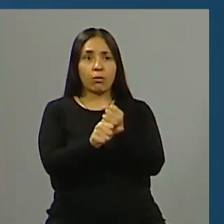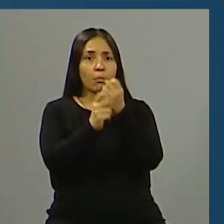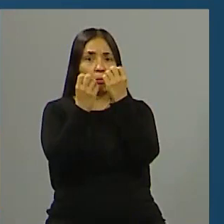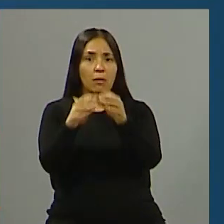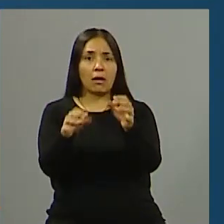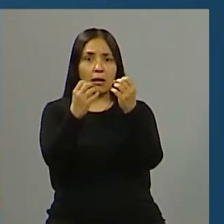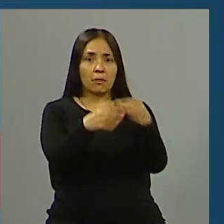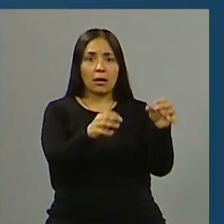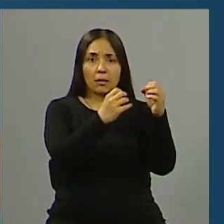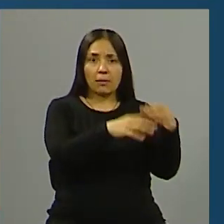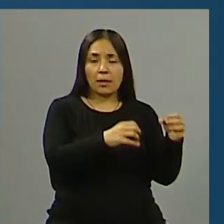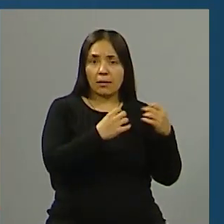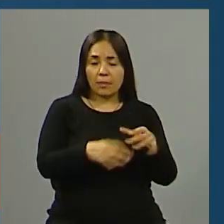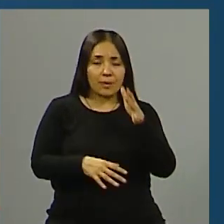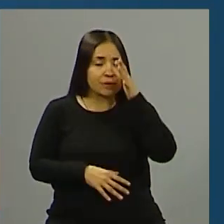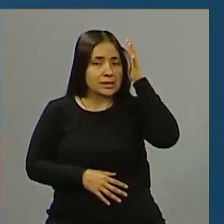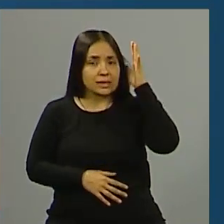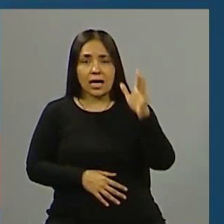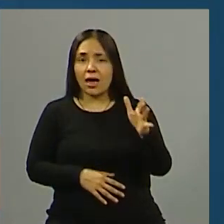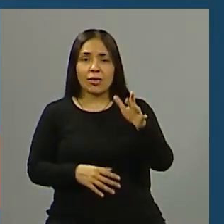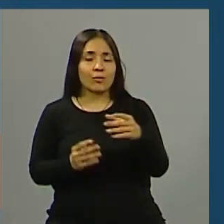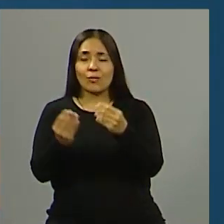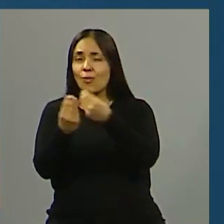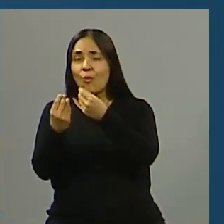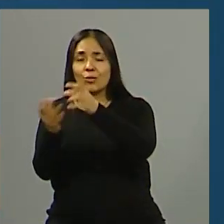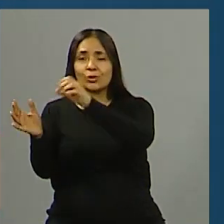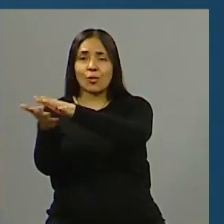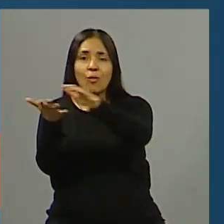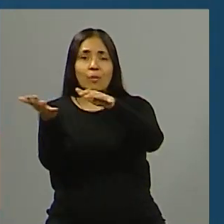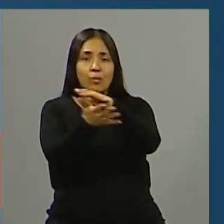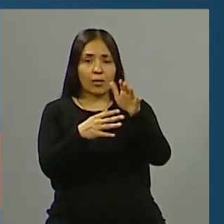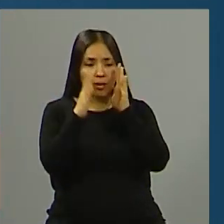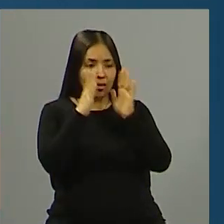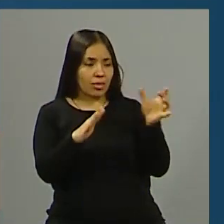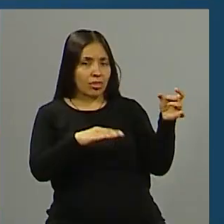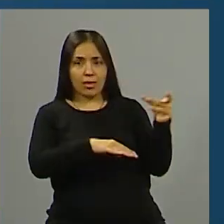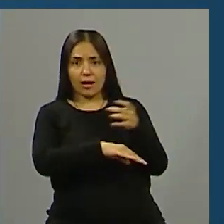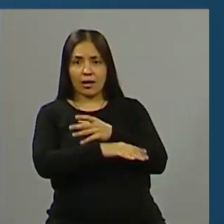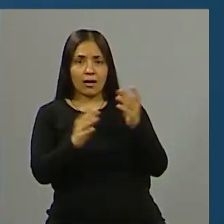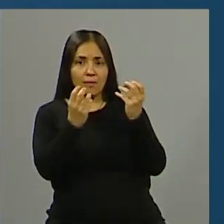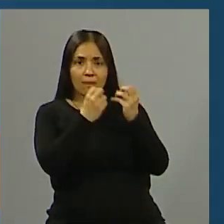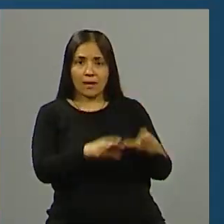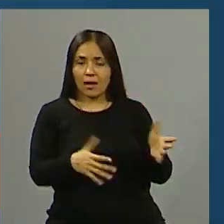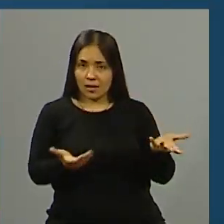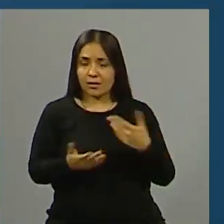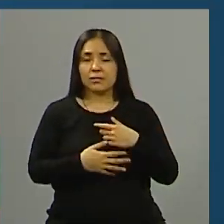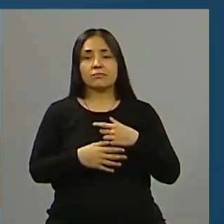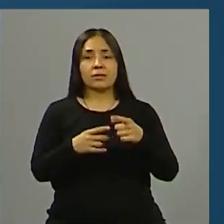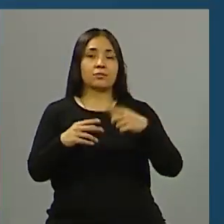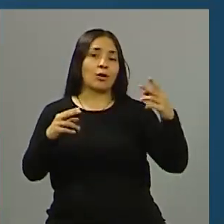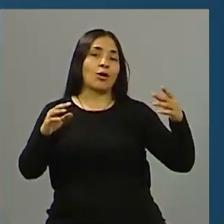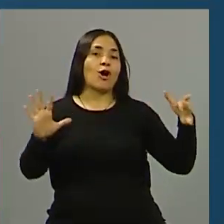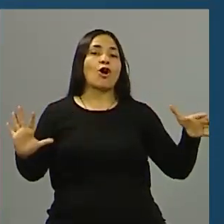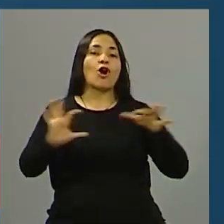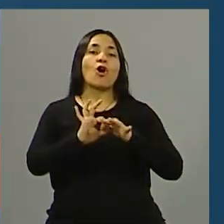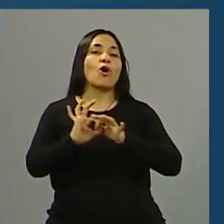interior del país, con la desaparición del tren. Que aparte de conectar a los vecinos y a las vecinas, el tren